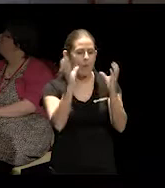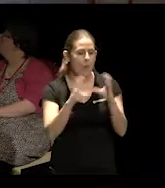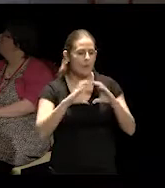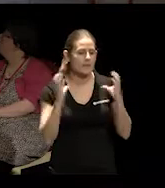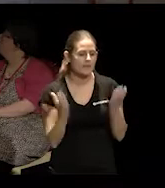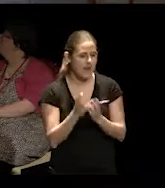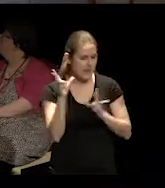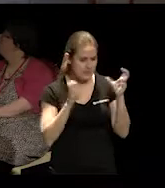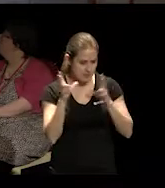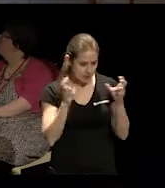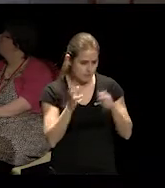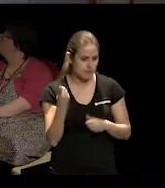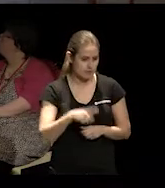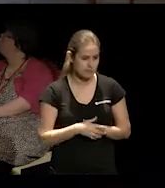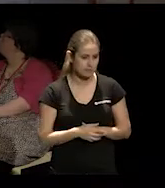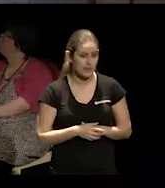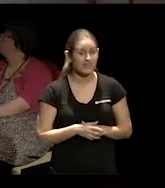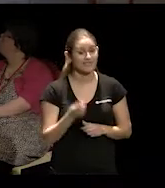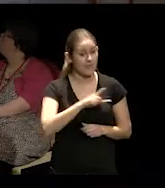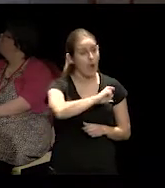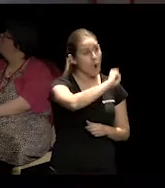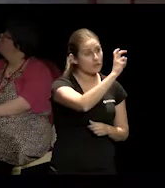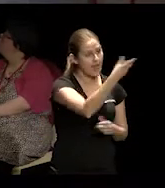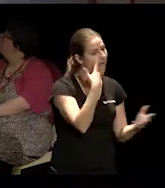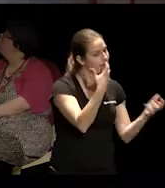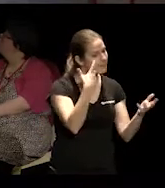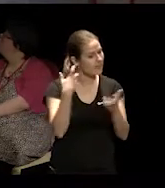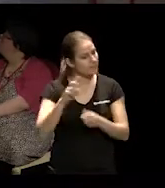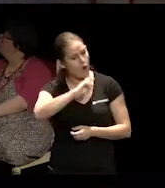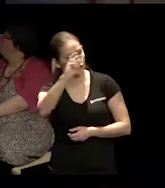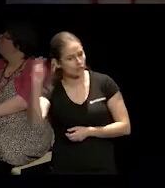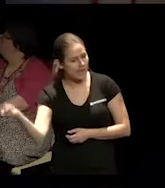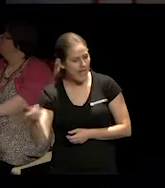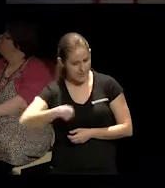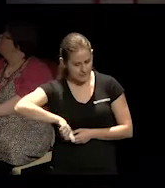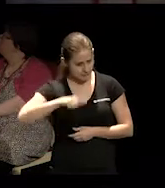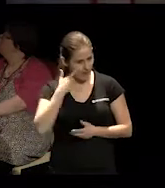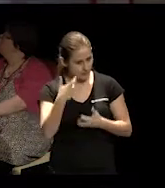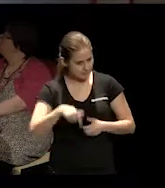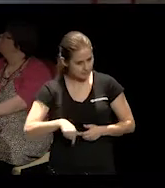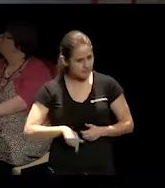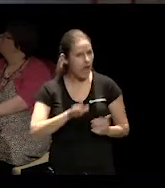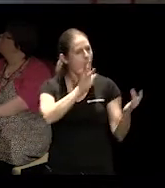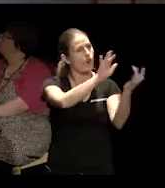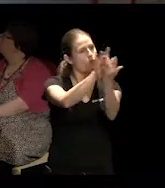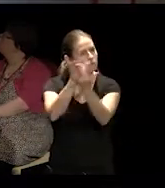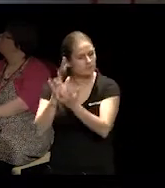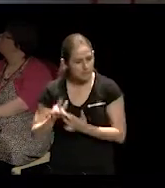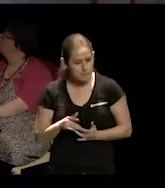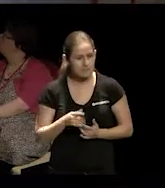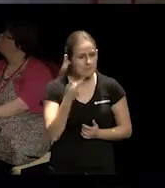donde también trabajamos muchísimo con la interrelación con otras artes. ¿Qué pasó? Que vimos la necesidad a través del alumnado que trabaja con diferentes